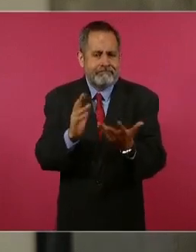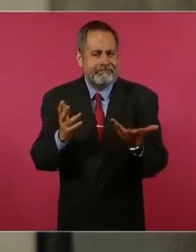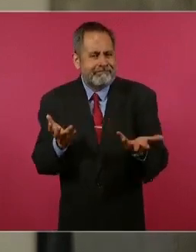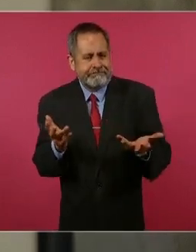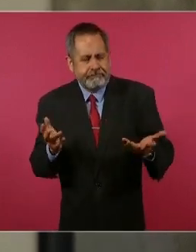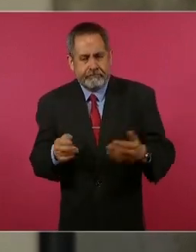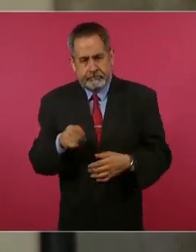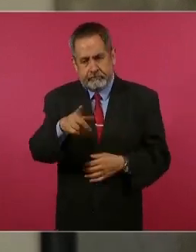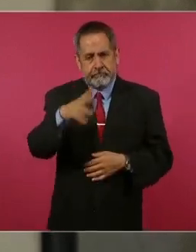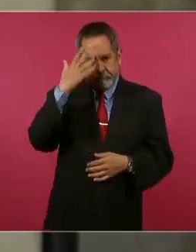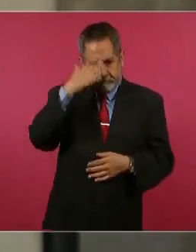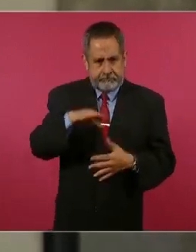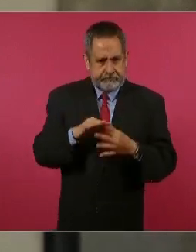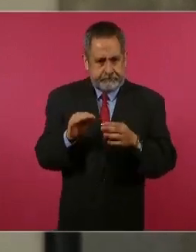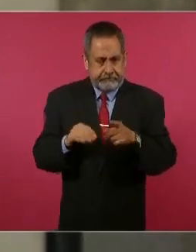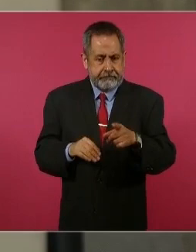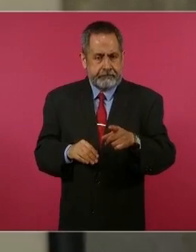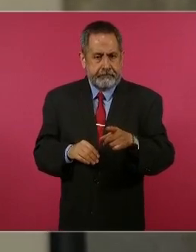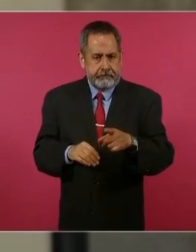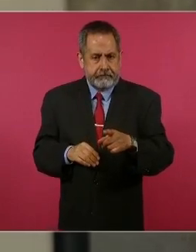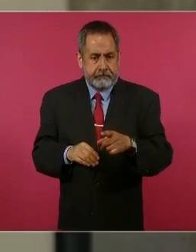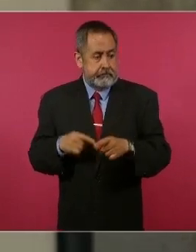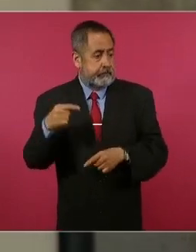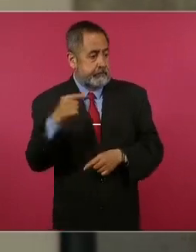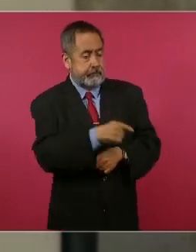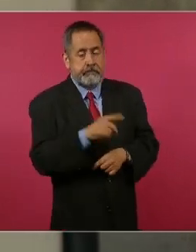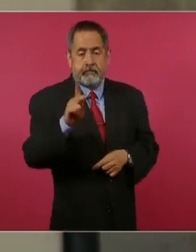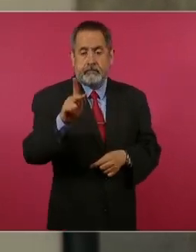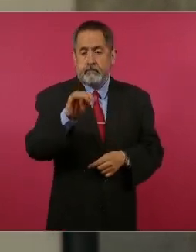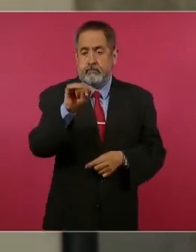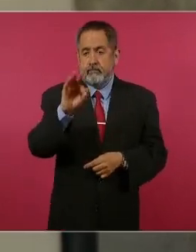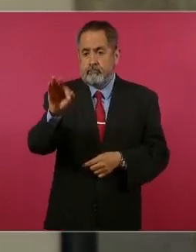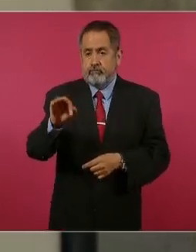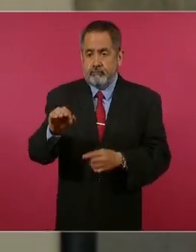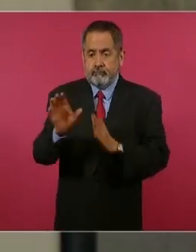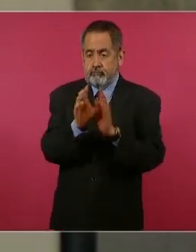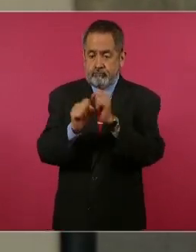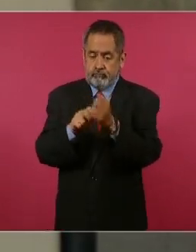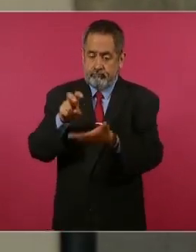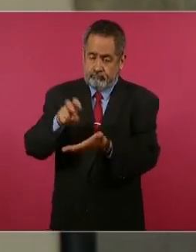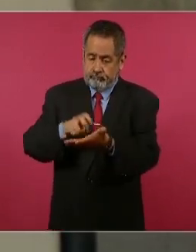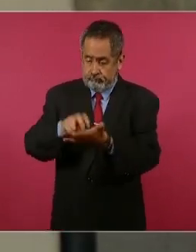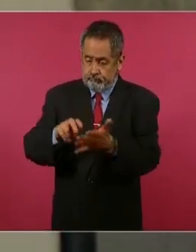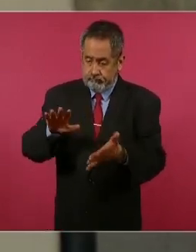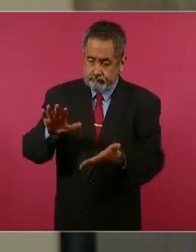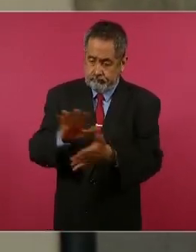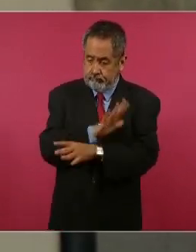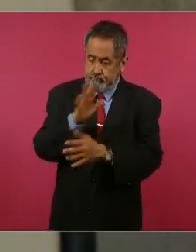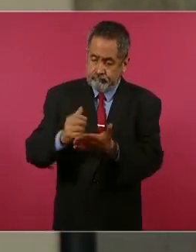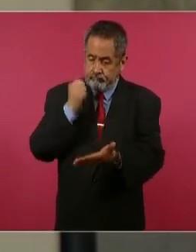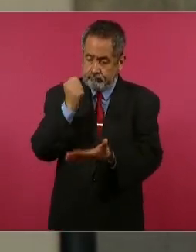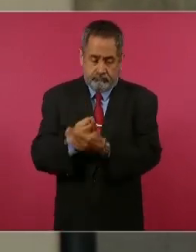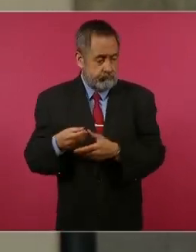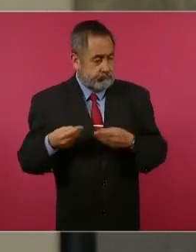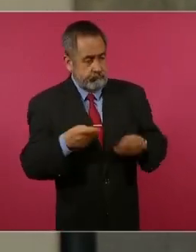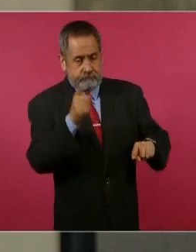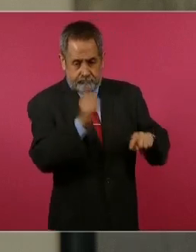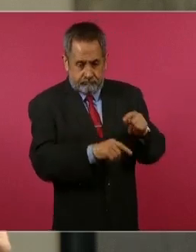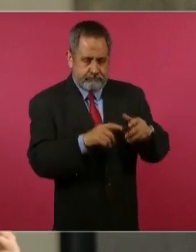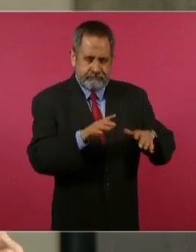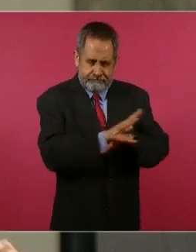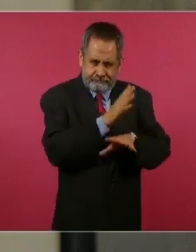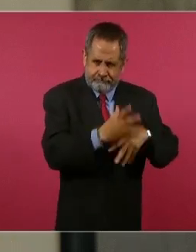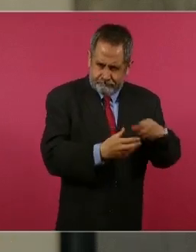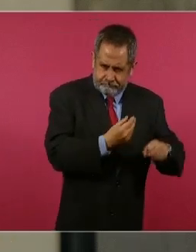ha venido platicando el tema de la reforma al Poder Judicial, yo quisiera preguntarle si se prevería que